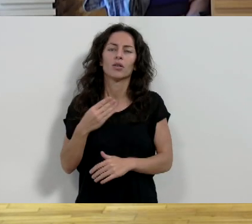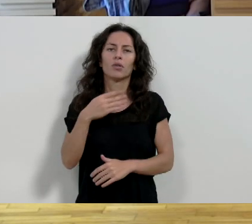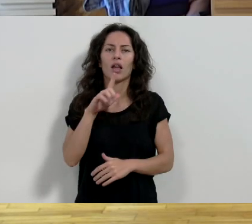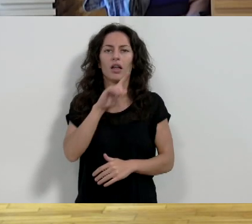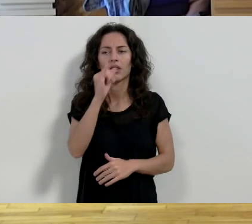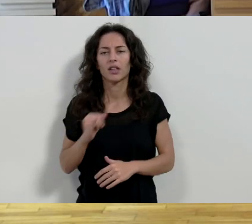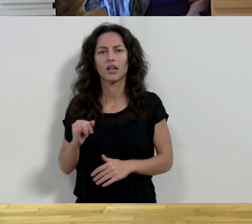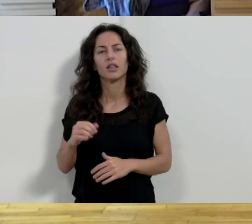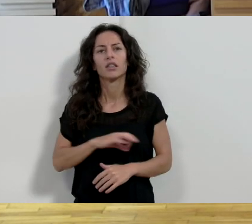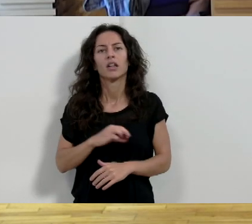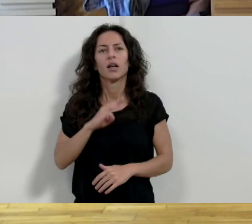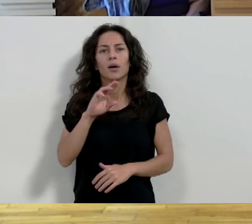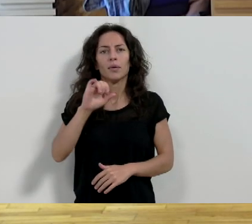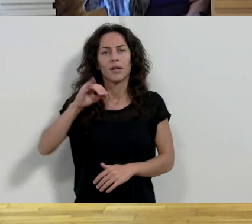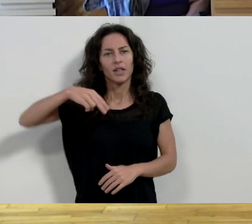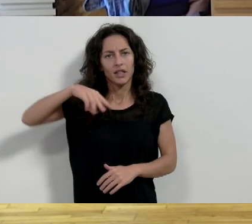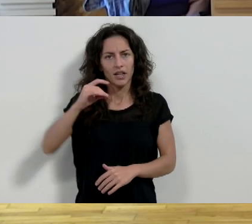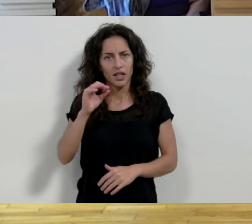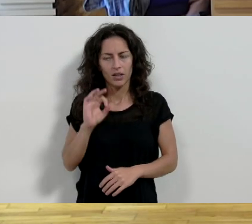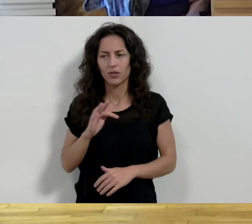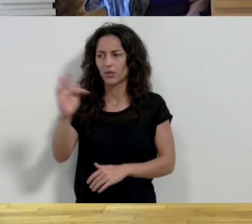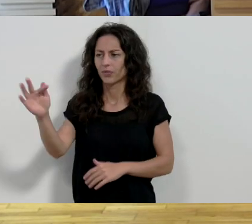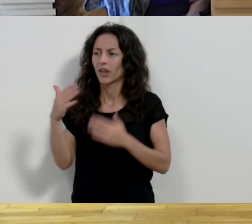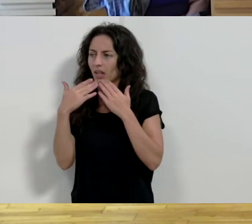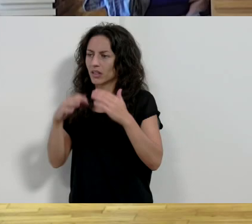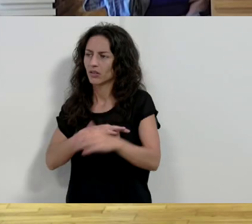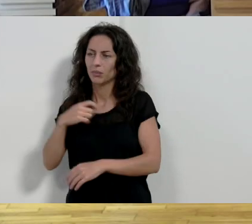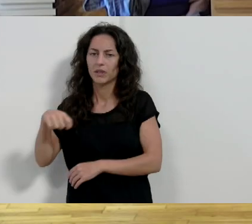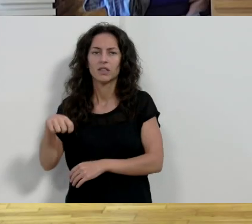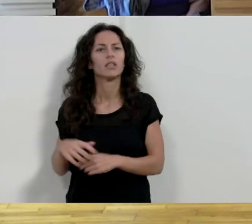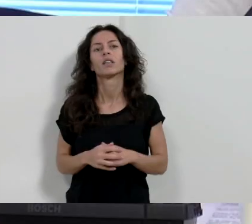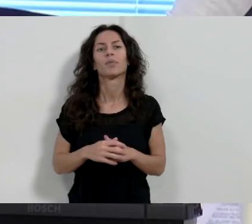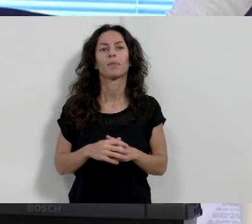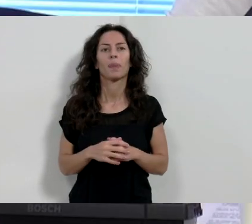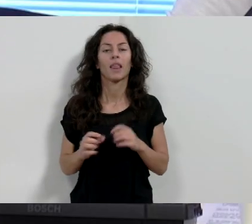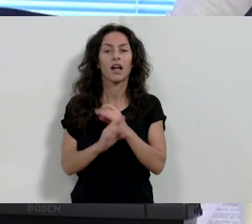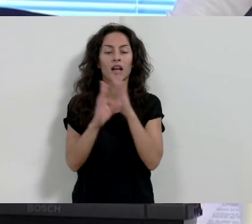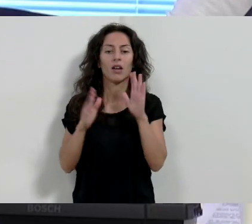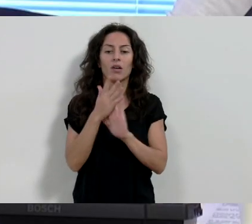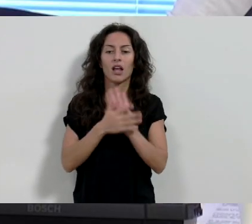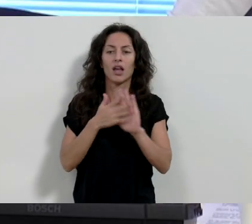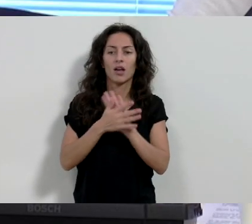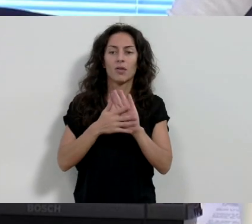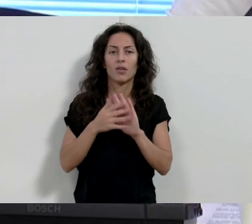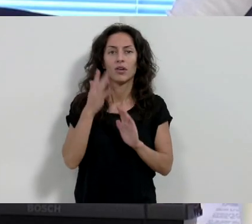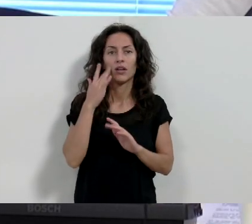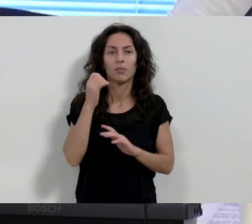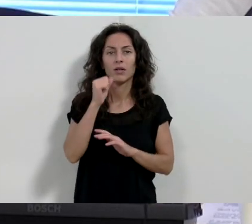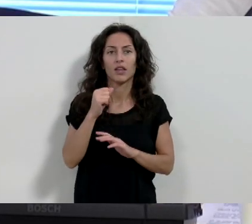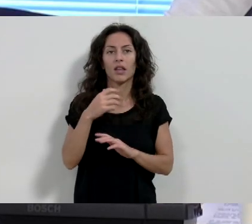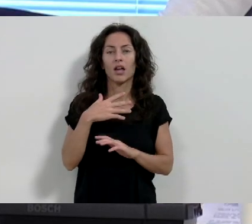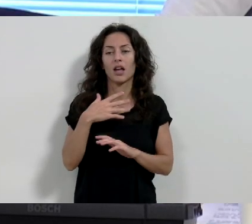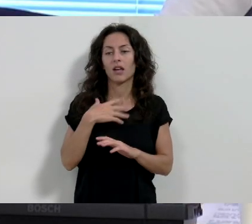Podemos. Gracias, señora presidenta. Claro, cuando hablamos de limpieza en el Ayuntamiento de Ciudad Real,